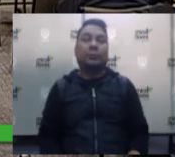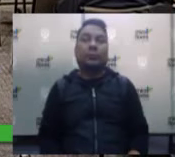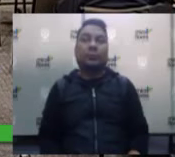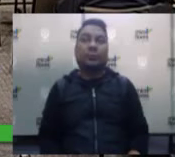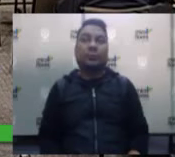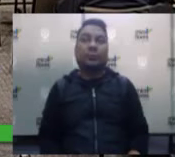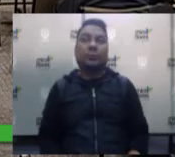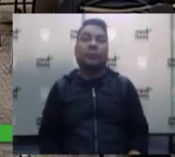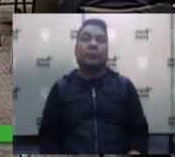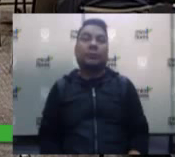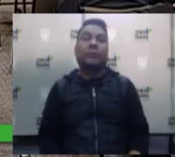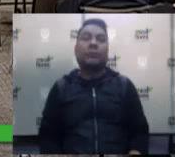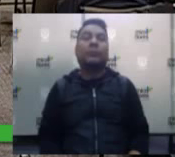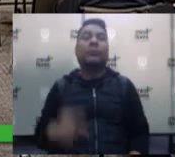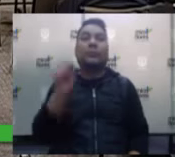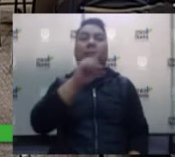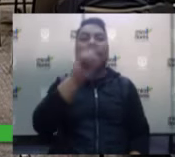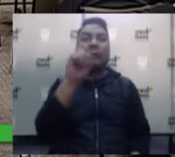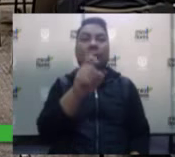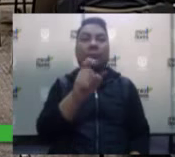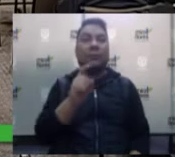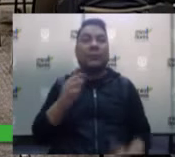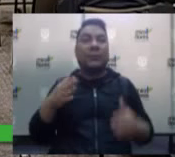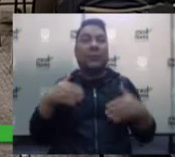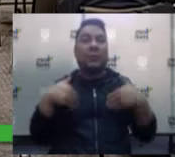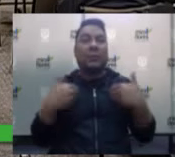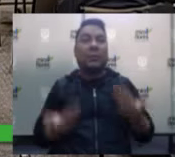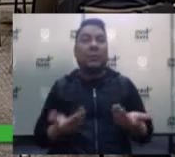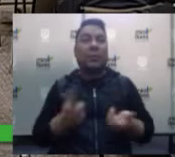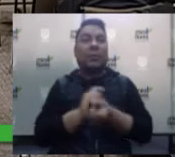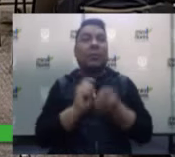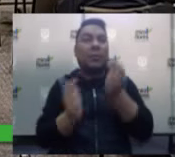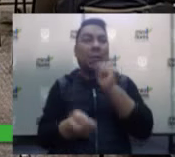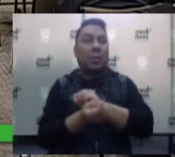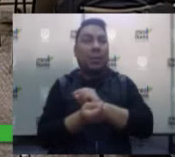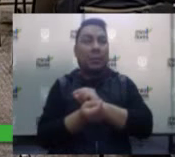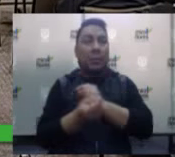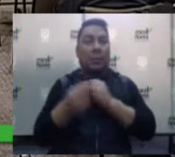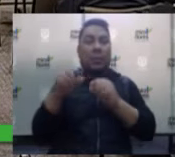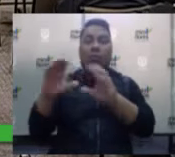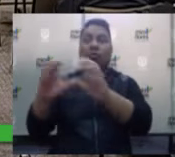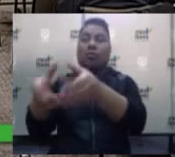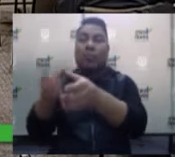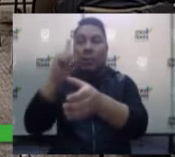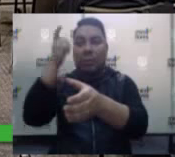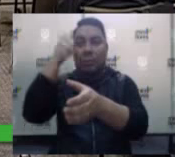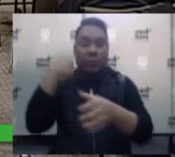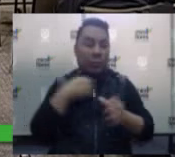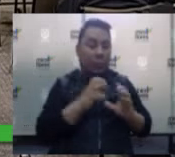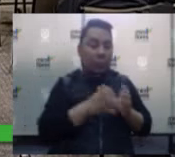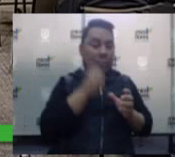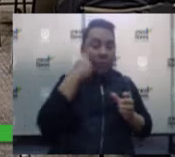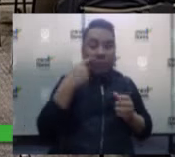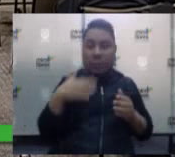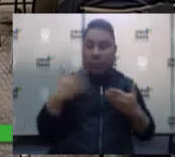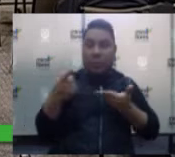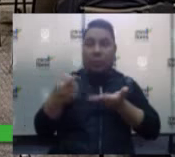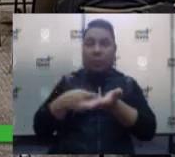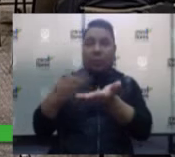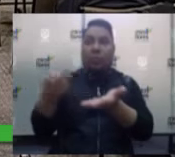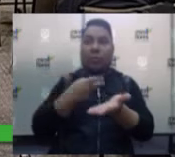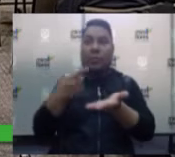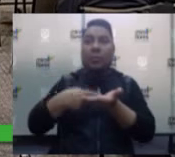Buenos días. Una consulta. ¿Se puede hacer cambios con otras agrupaciones e ubicaciones? Sí, sí. Ustedes pueden